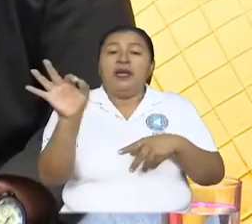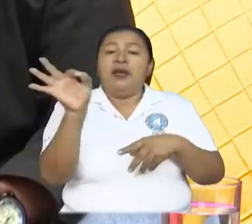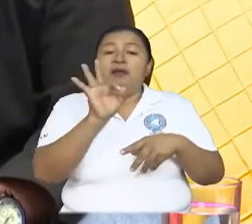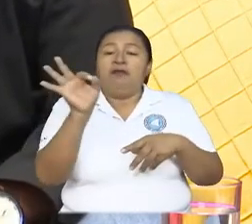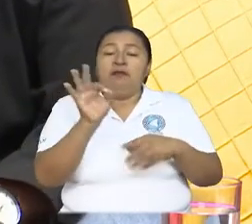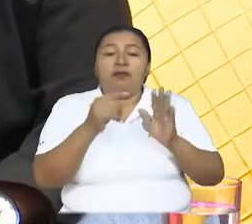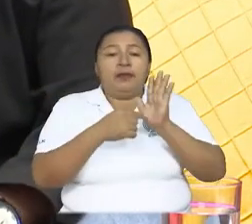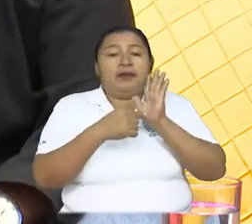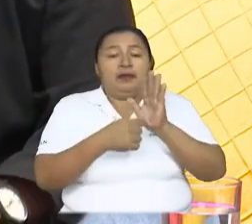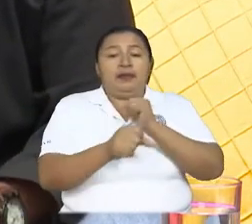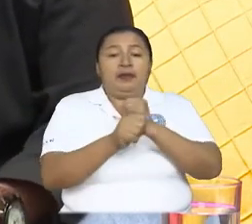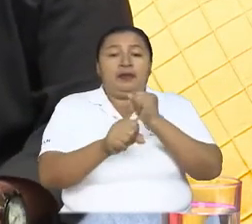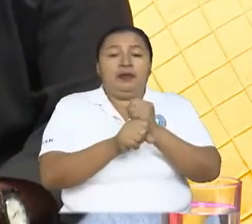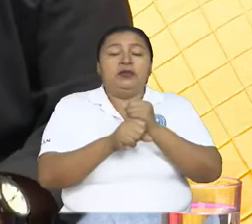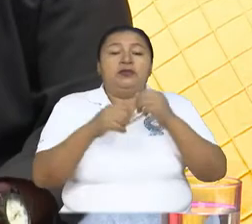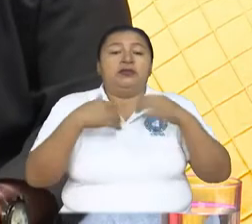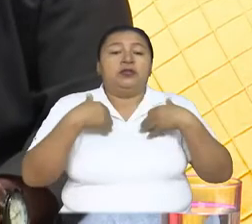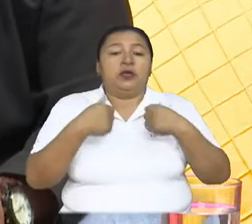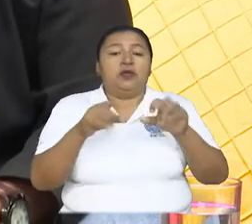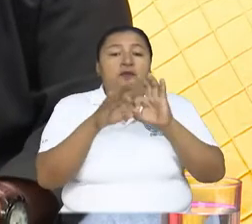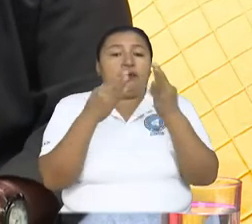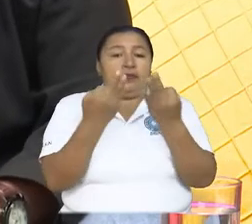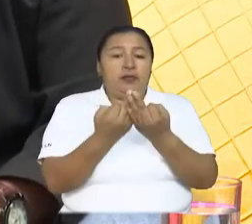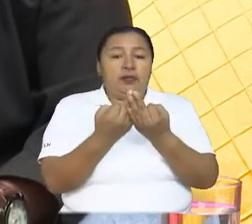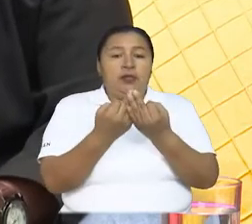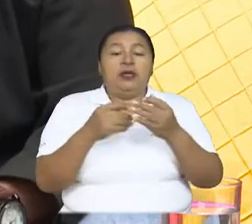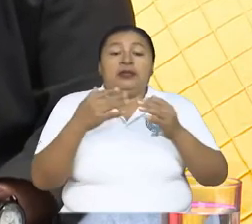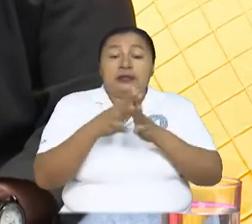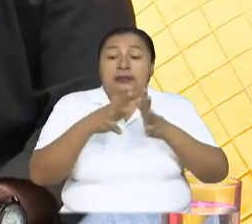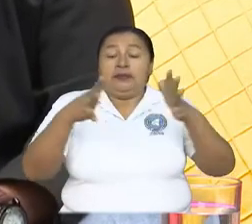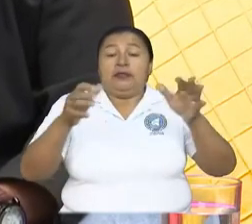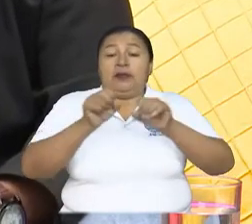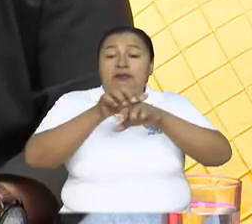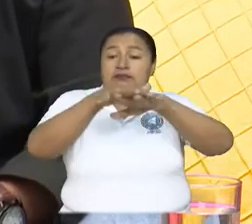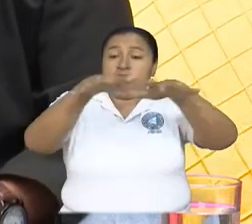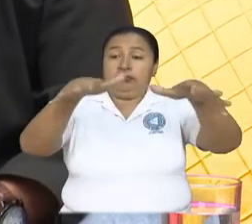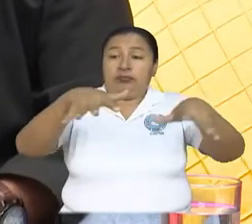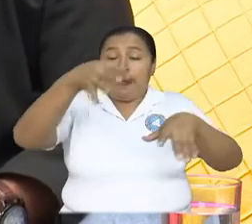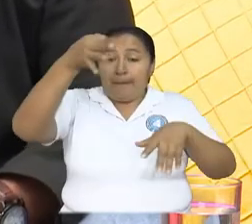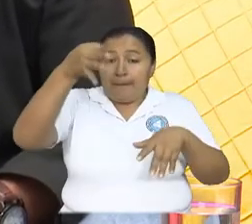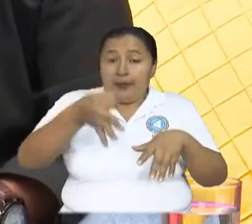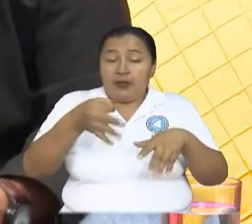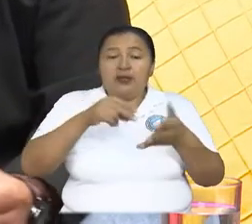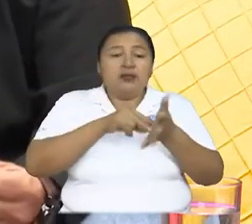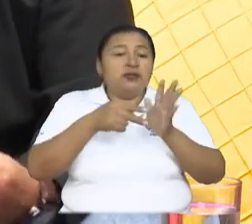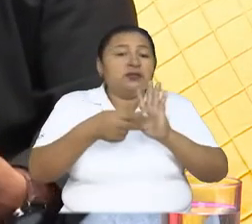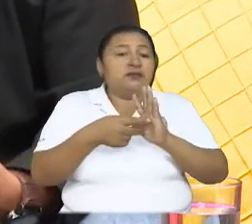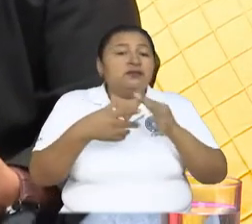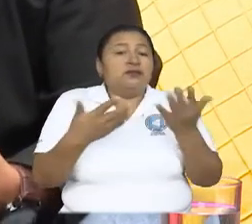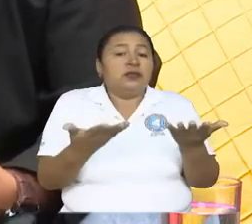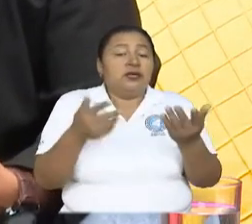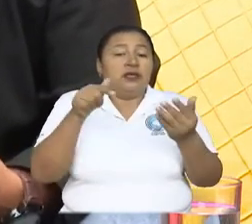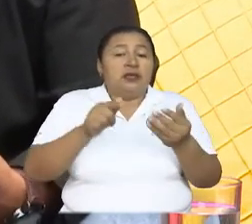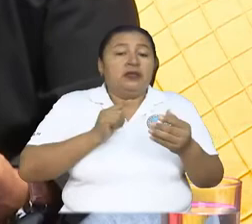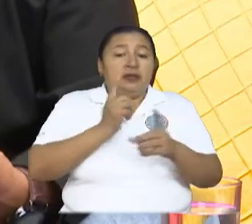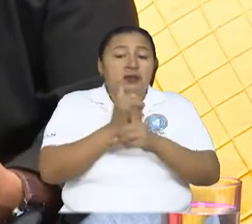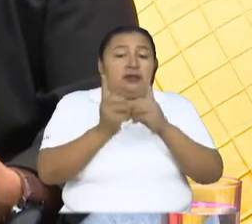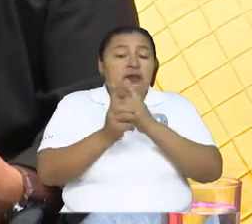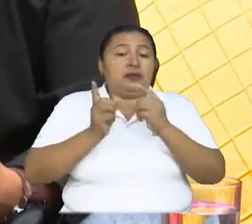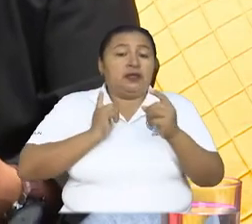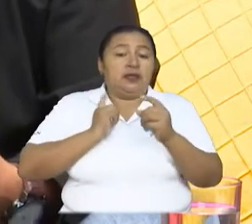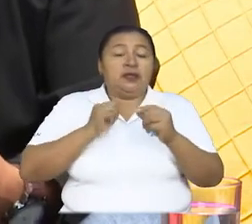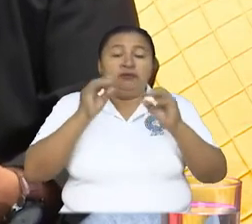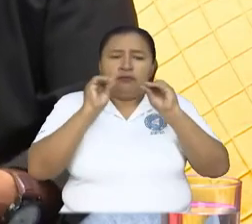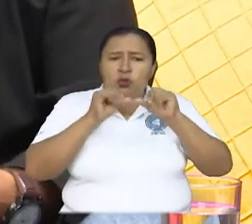comunitario crecer en calidad y cobertura qué significa eso significa que tenemos que seguir